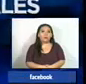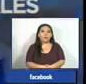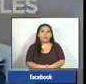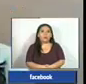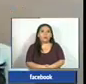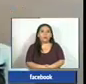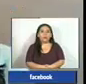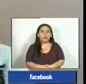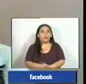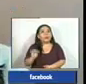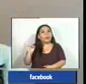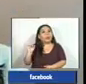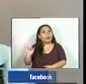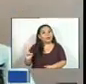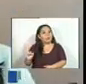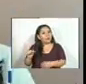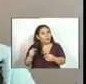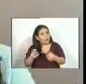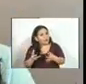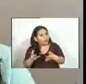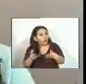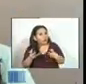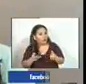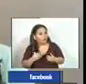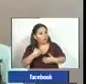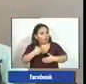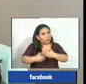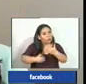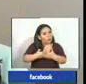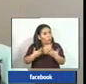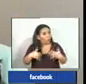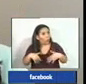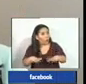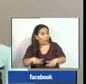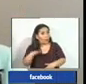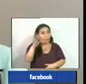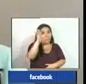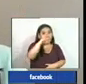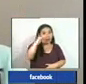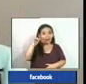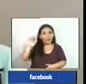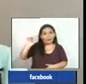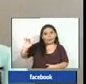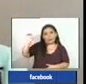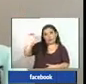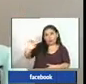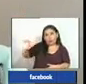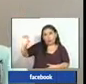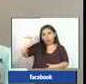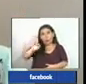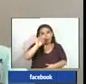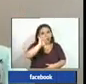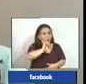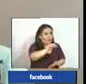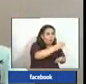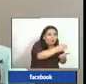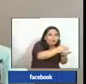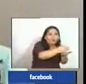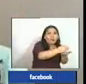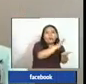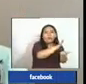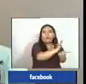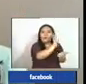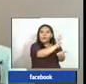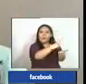en su búsqueda por la normalidad varios países de Europa Wuhan el epicentro del COVID